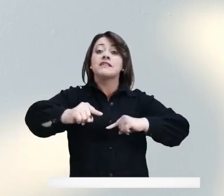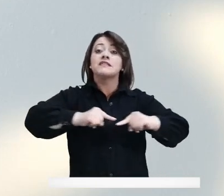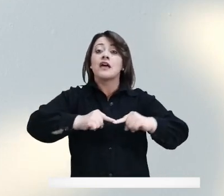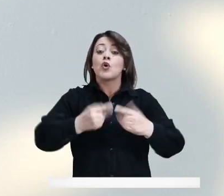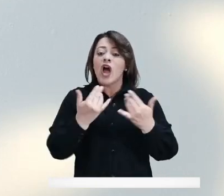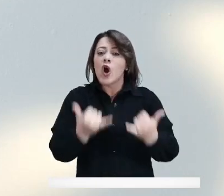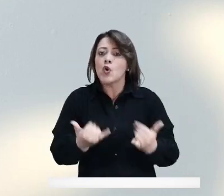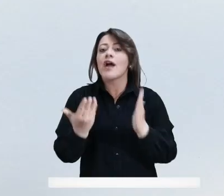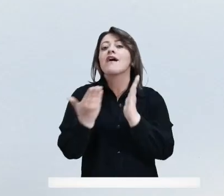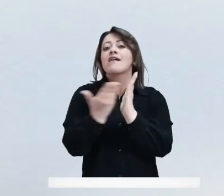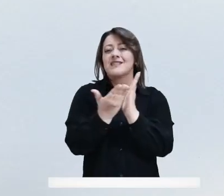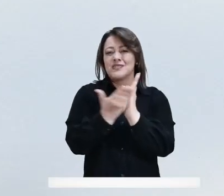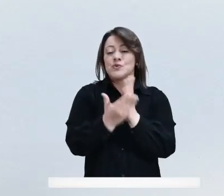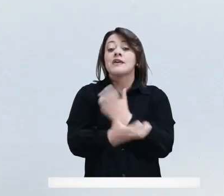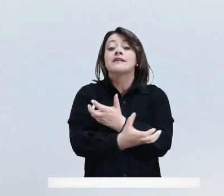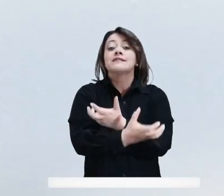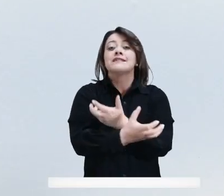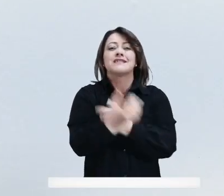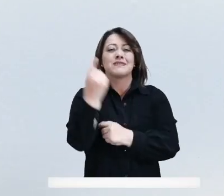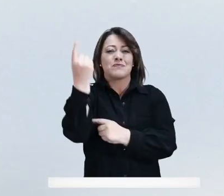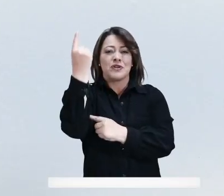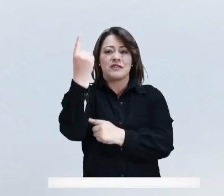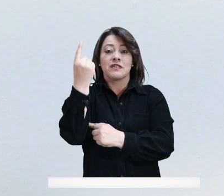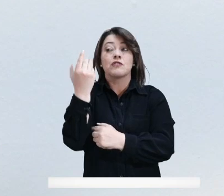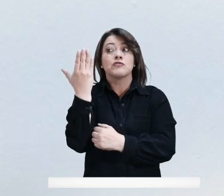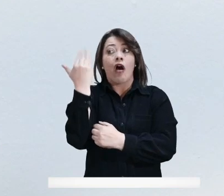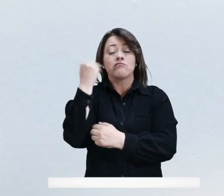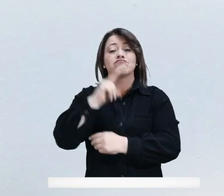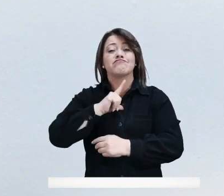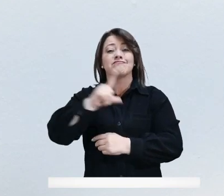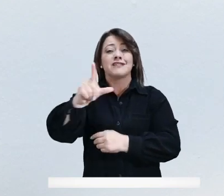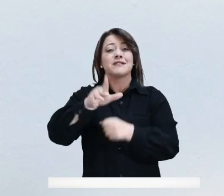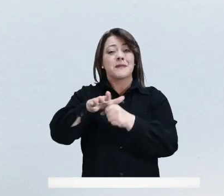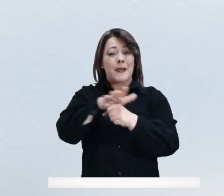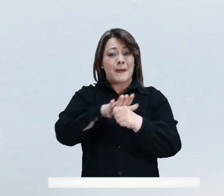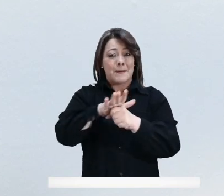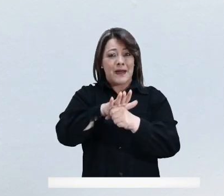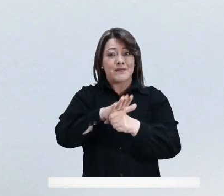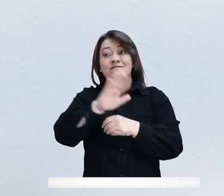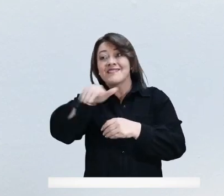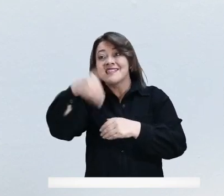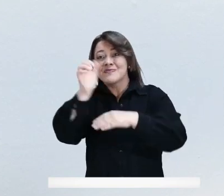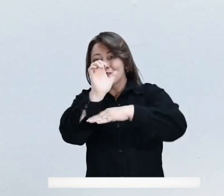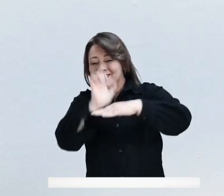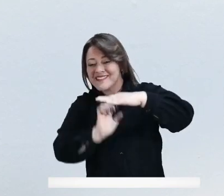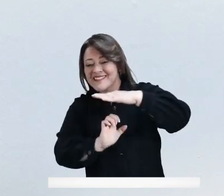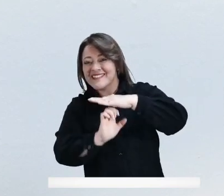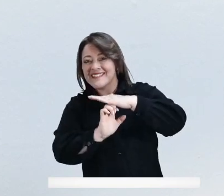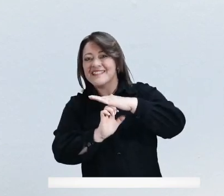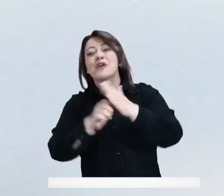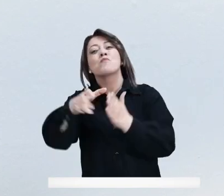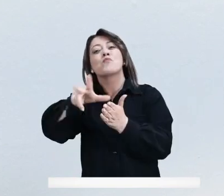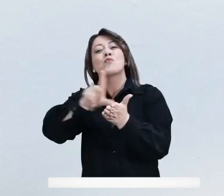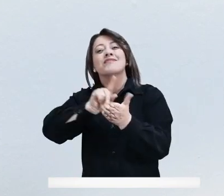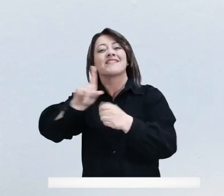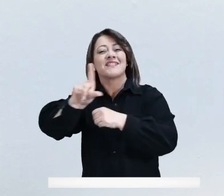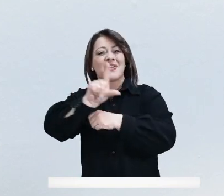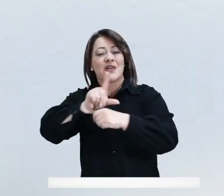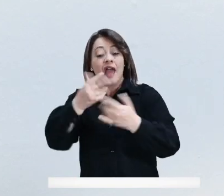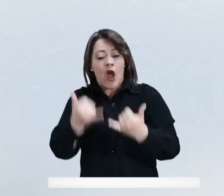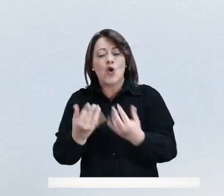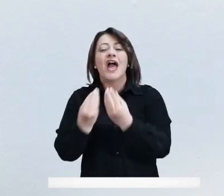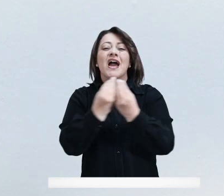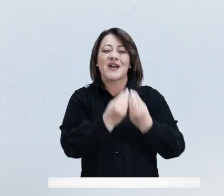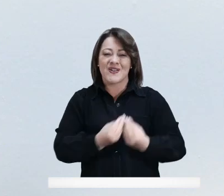administrador, actualmente estudia Ciencias Políticas, fue comunal en su barrio, luego edil de su comunidad, Puente Aranda,